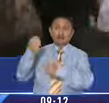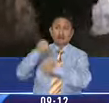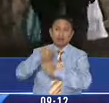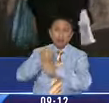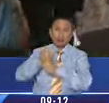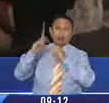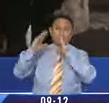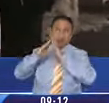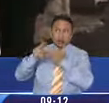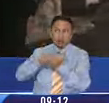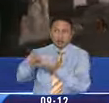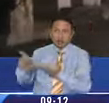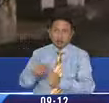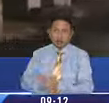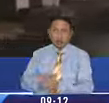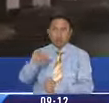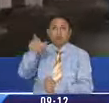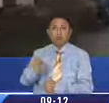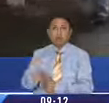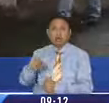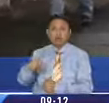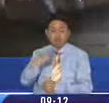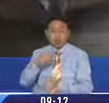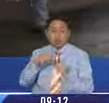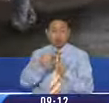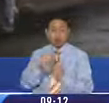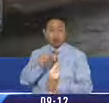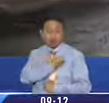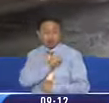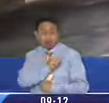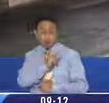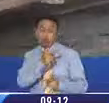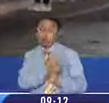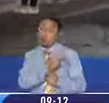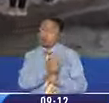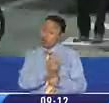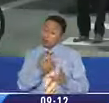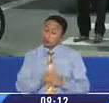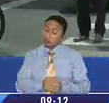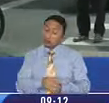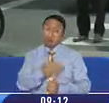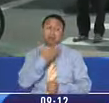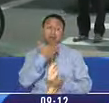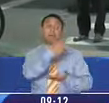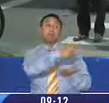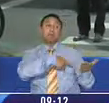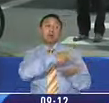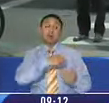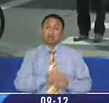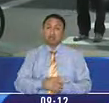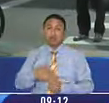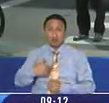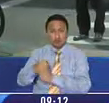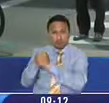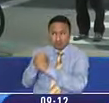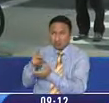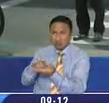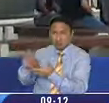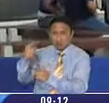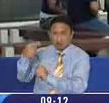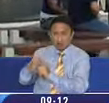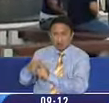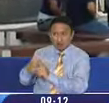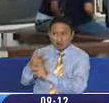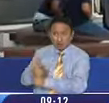entre otros. Personas que se identifican con grupos delincuenciales amenazan a la ciudadanía con el pago de un mensual a cambio